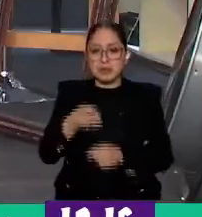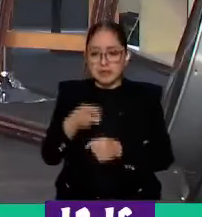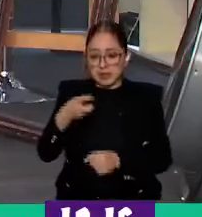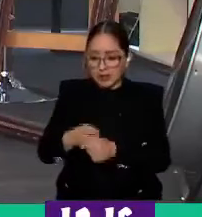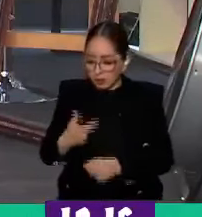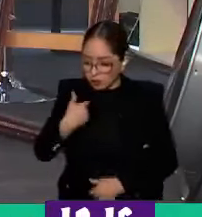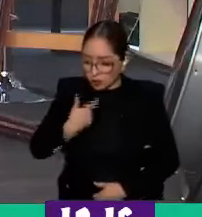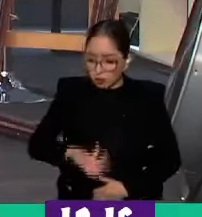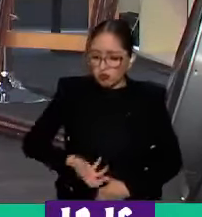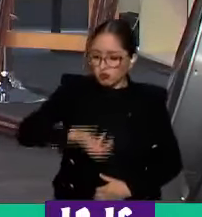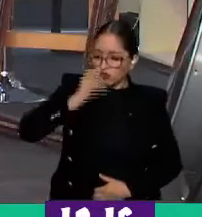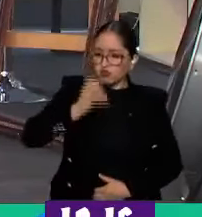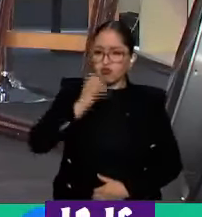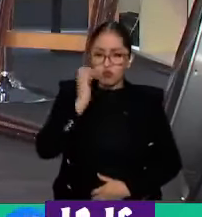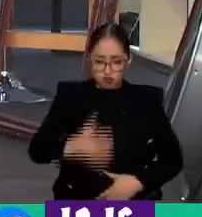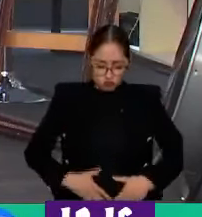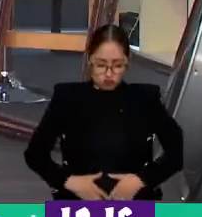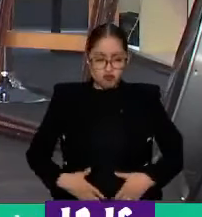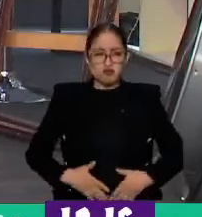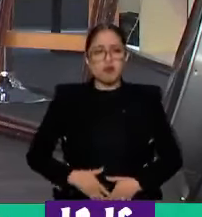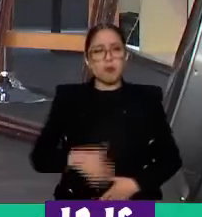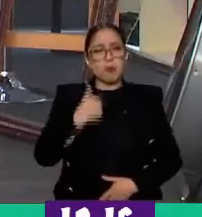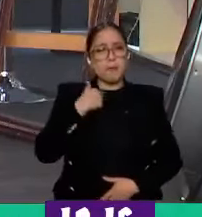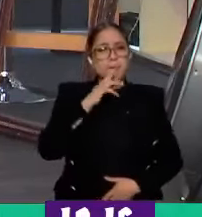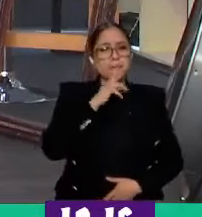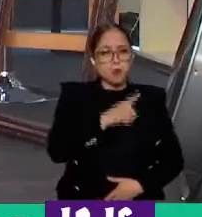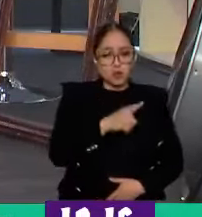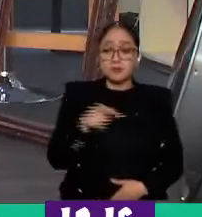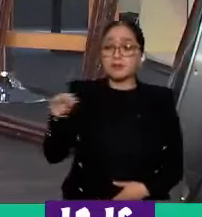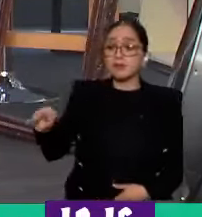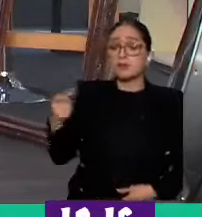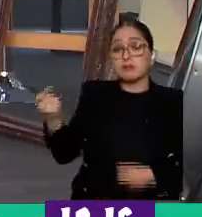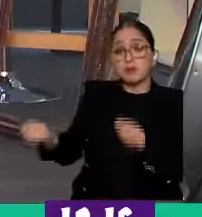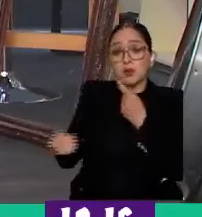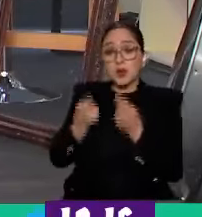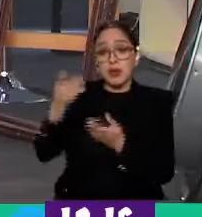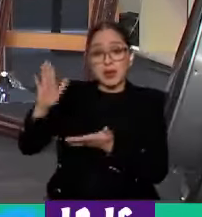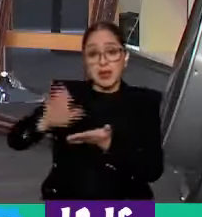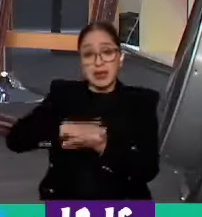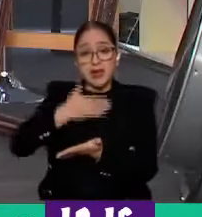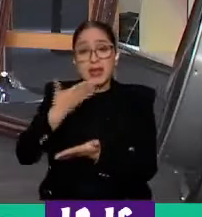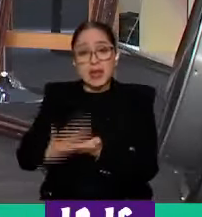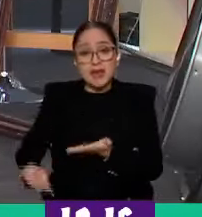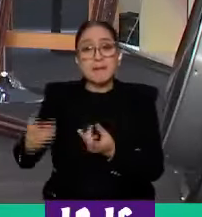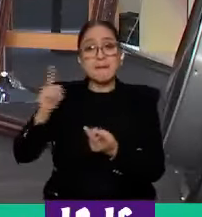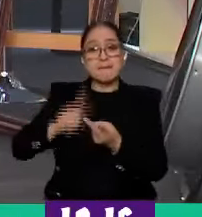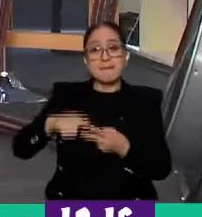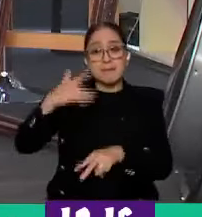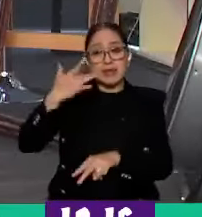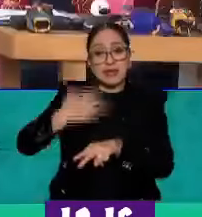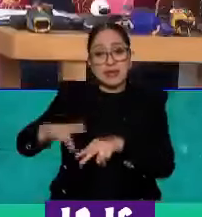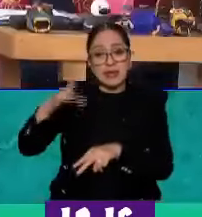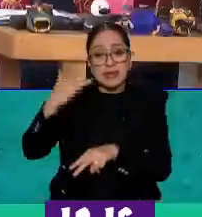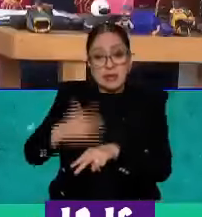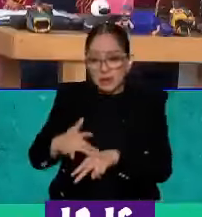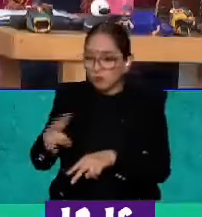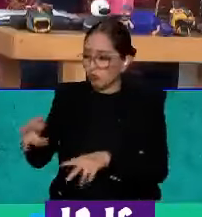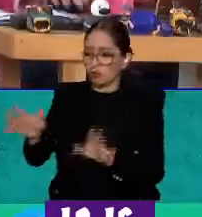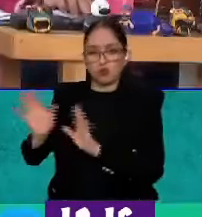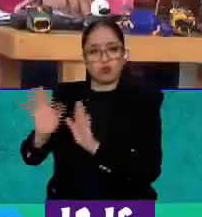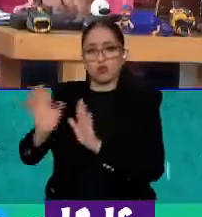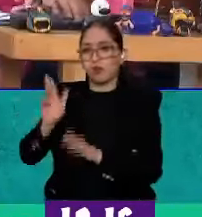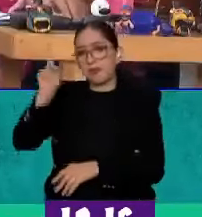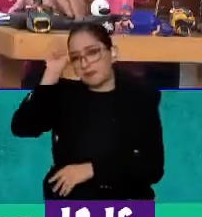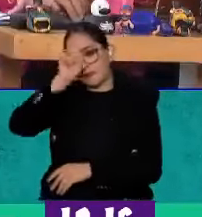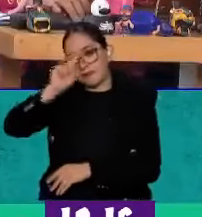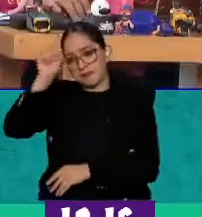en la panza, ¿para qué pero quieres? Pero fíjate que hay quien guarda ahí cremas y algún tipo de queso y demás en esa parte. Eso sí va en la parte de medio, eso sí va en la parte